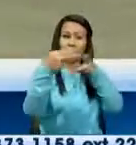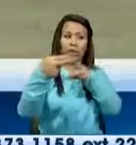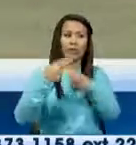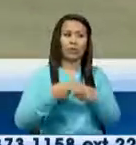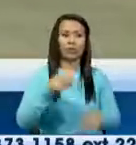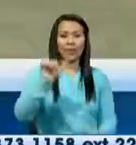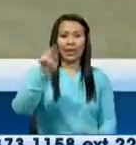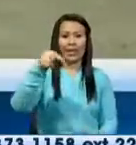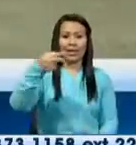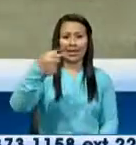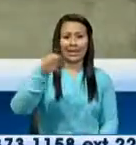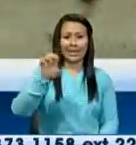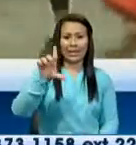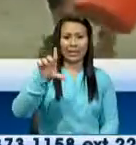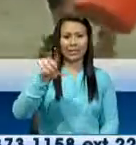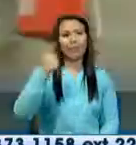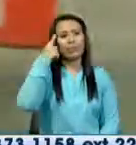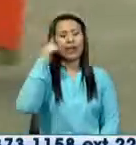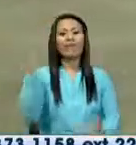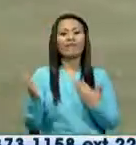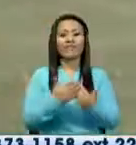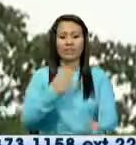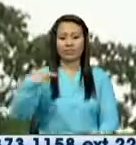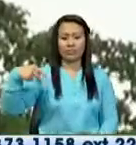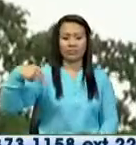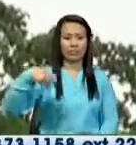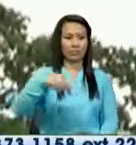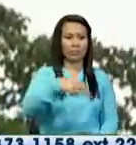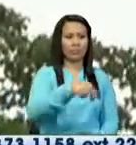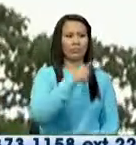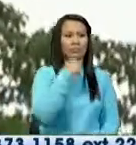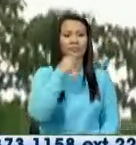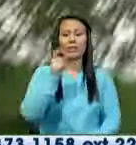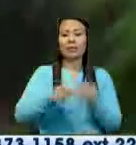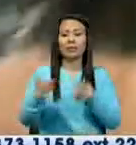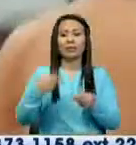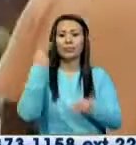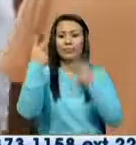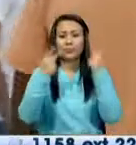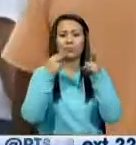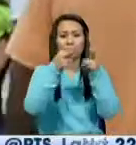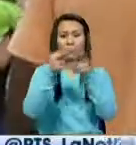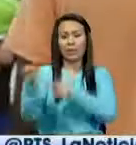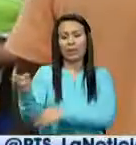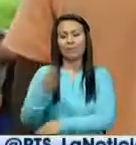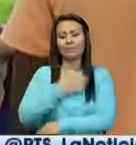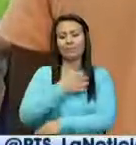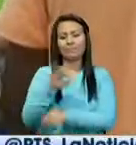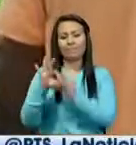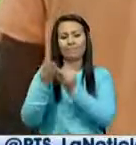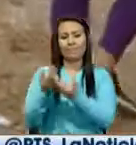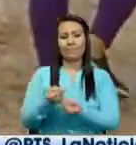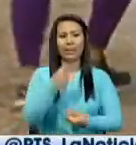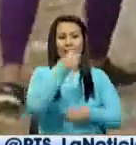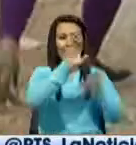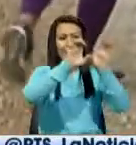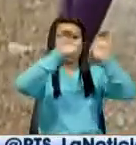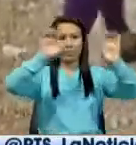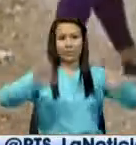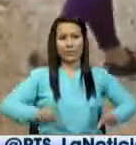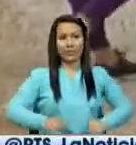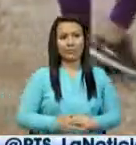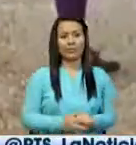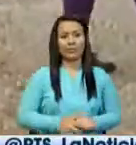para facilitar el acceso peatonal de quienes acudían a visitar las tumbas de sus deudos. La empresa nuestra, pues digamos,